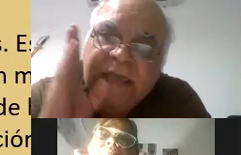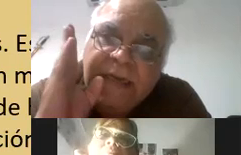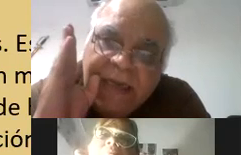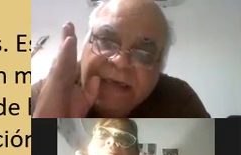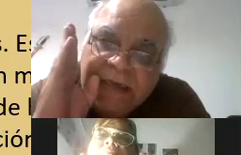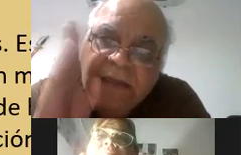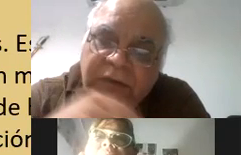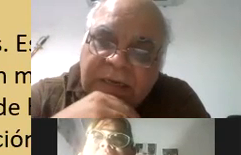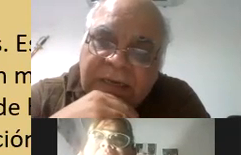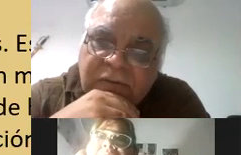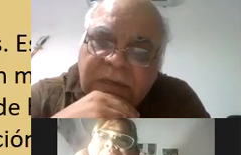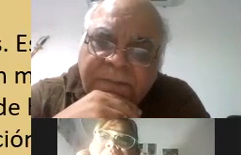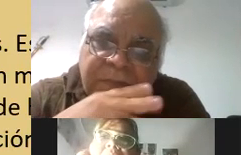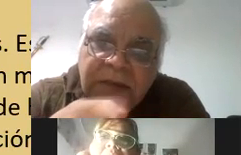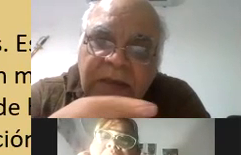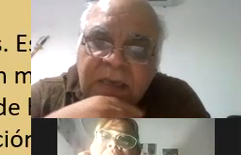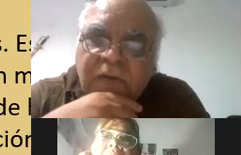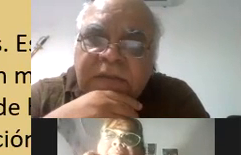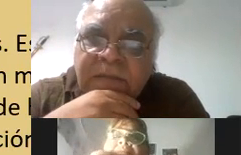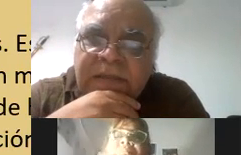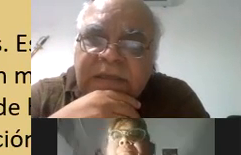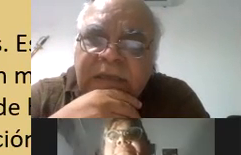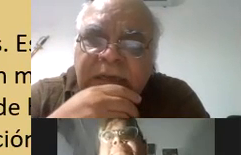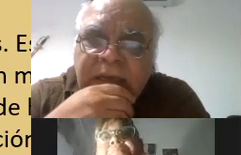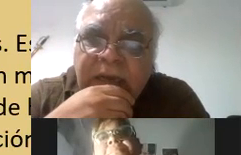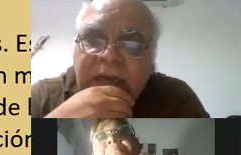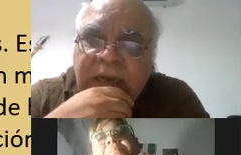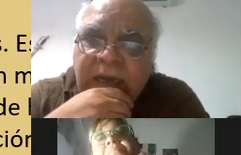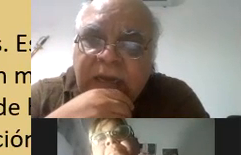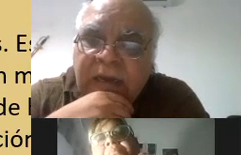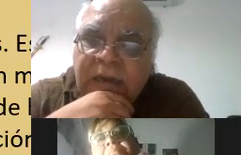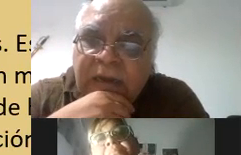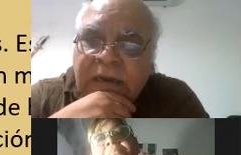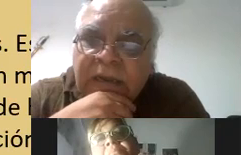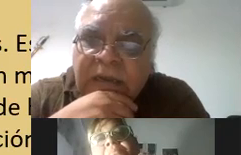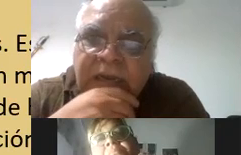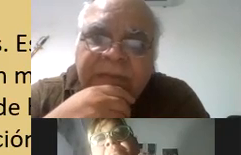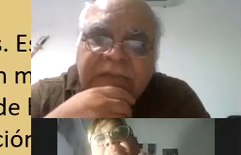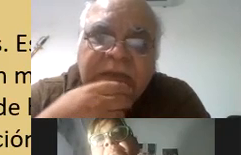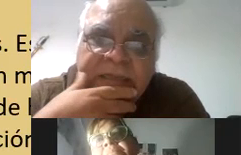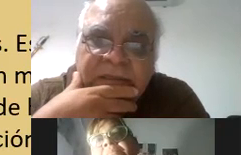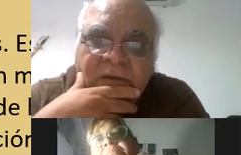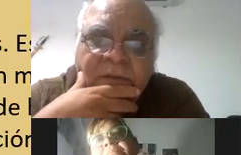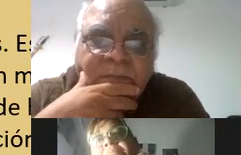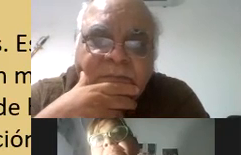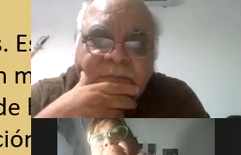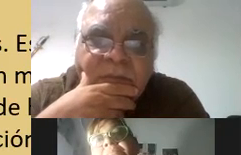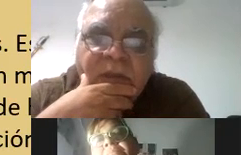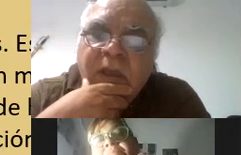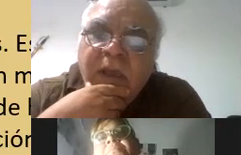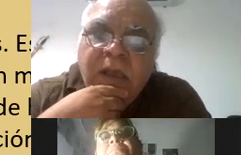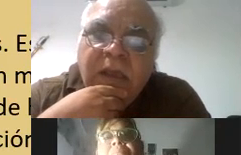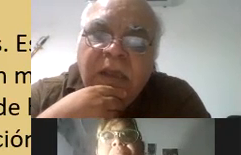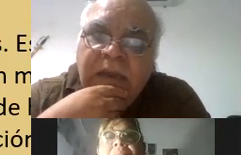nos mantiene erguido y en altura es justamente el aparato esquelético.